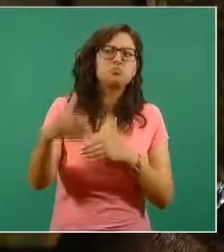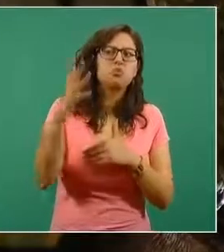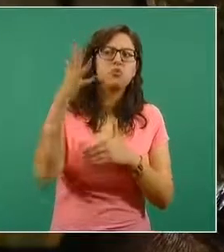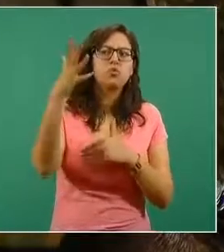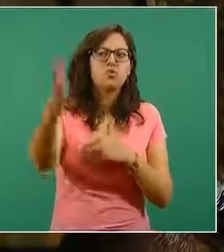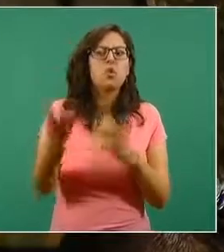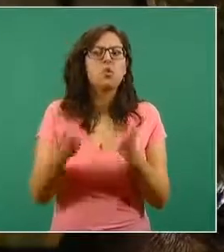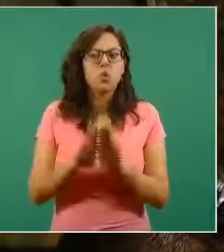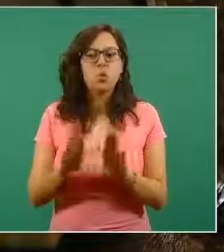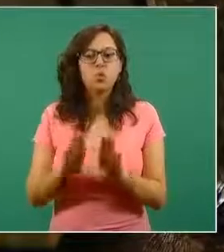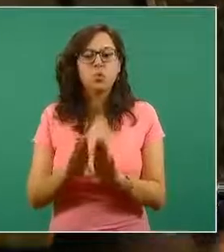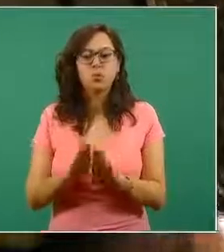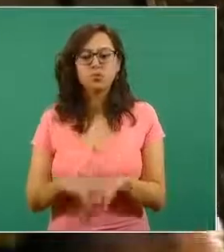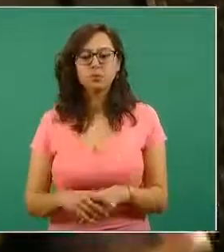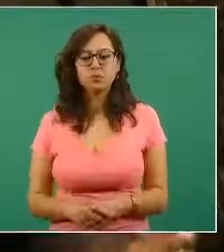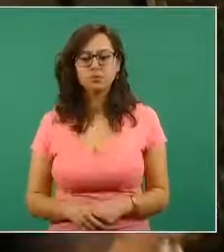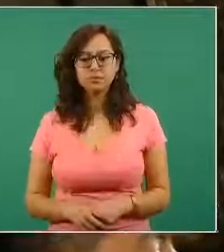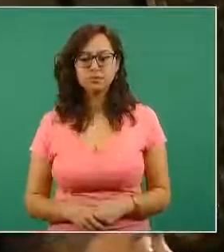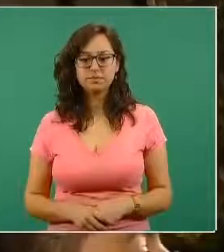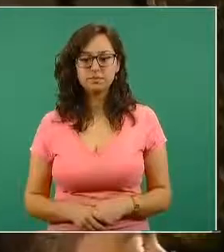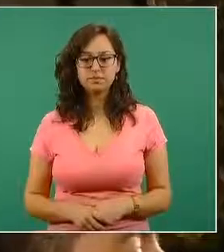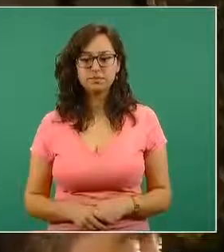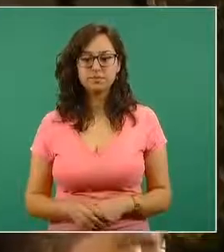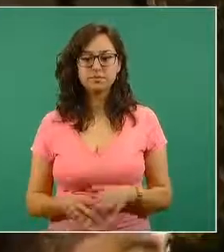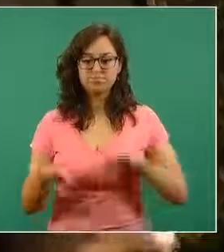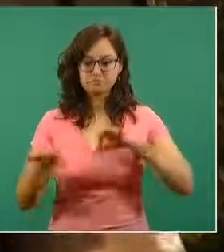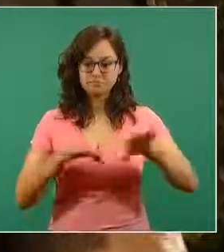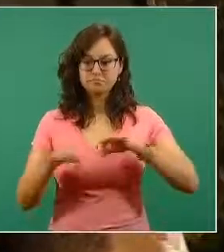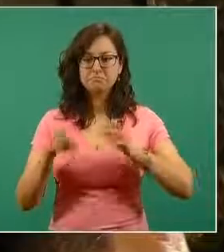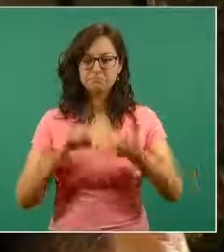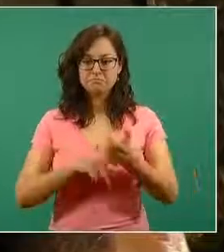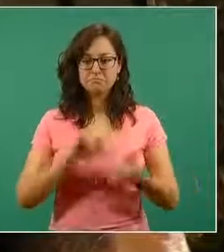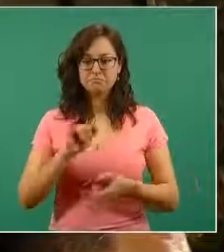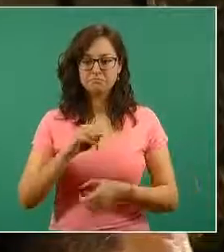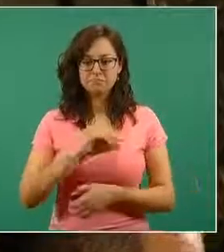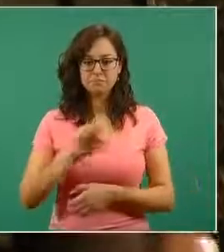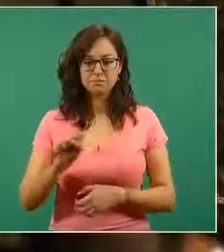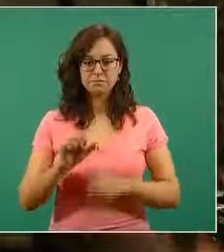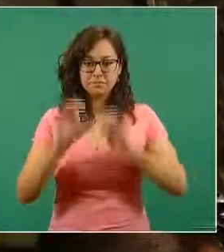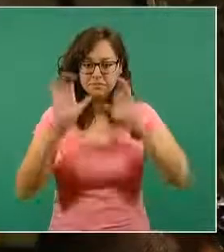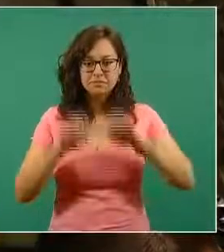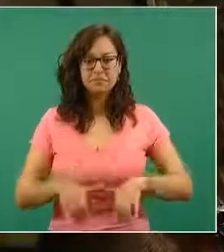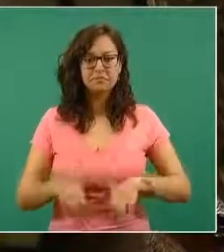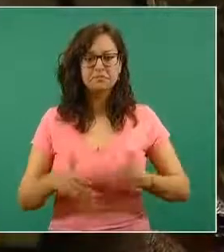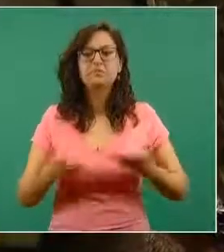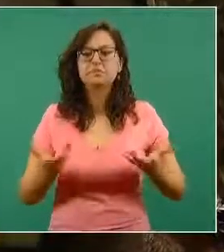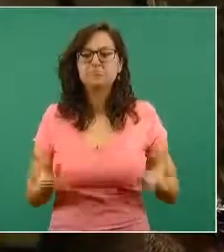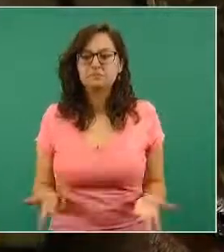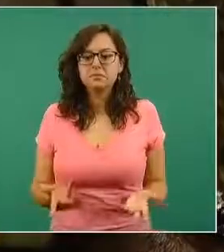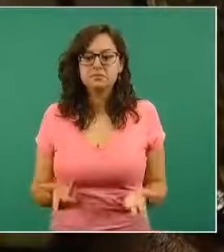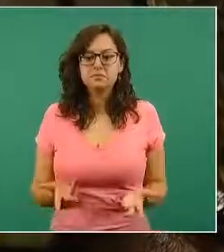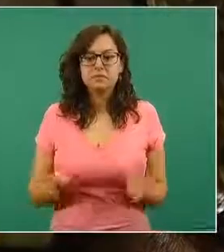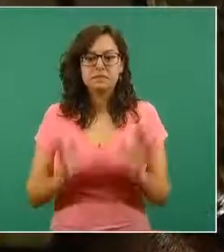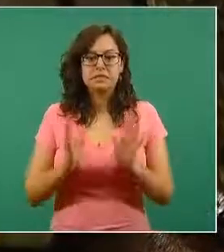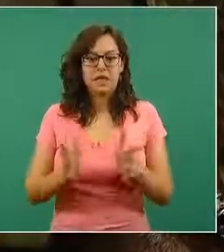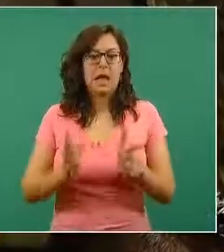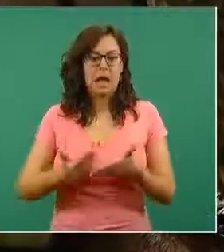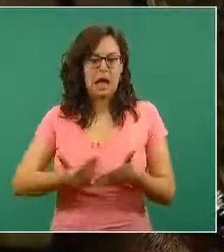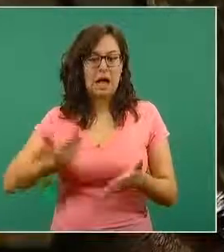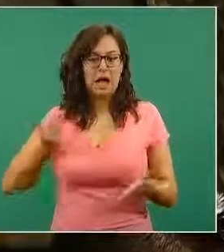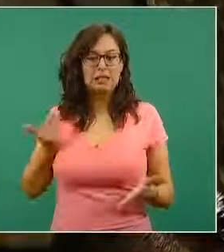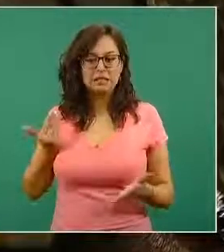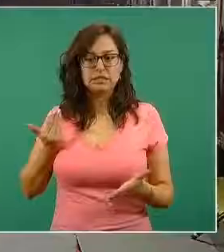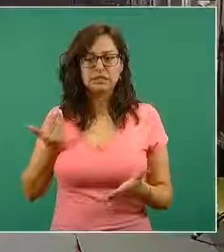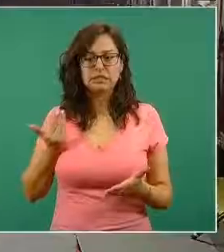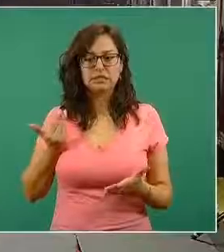metodología de que se les dé trabajo en la institución de salud a estos residentes que ya trabajaron con